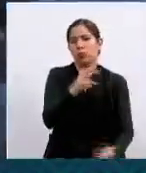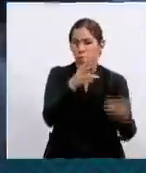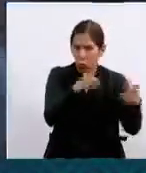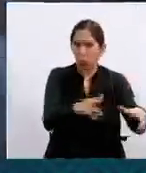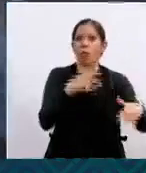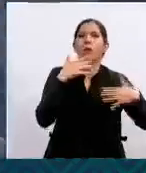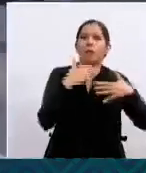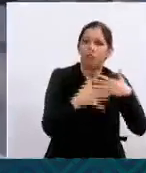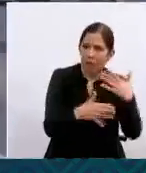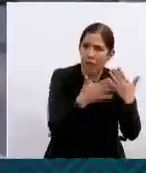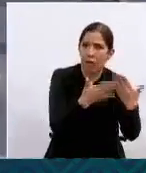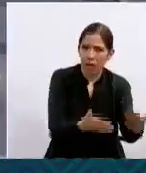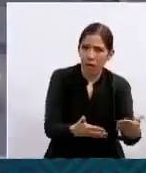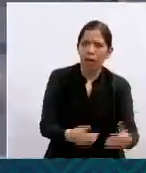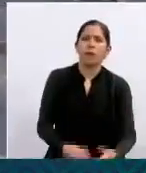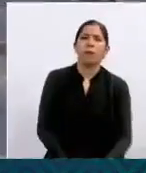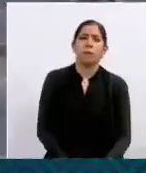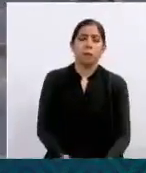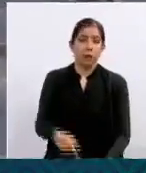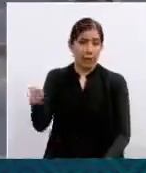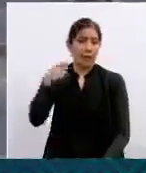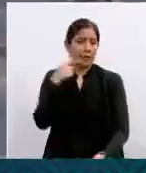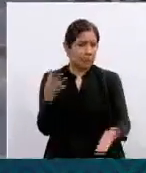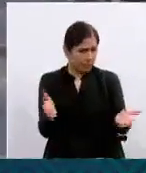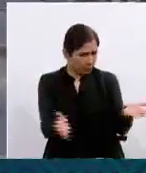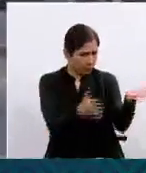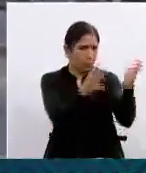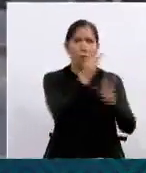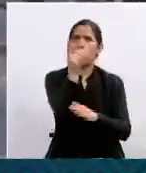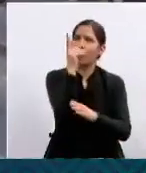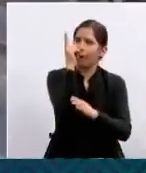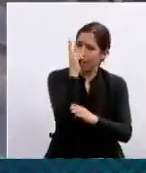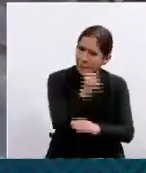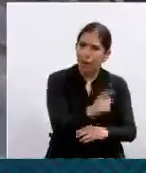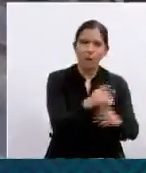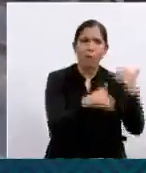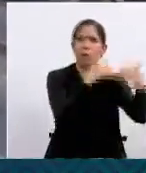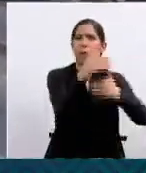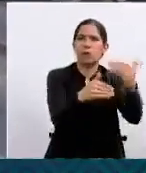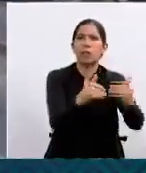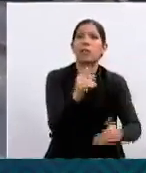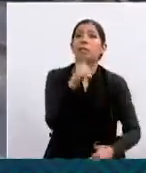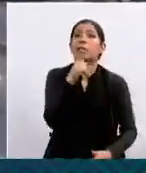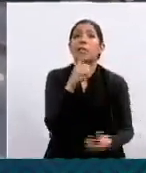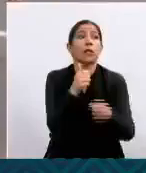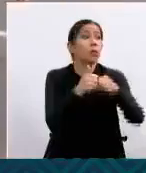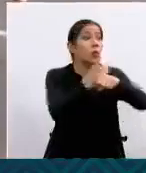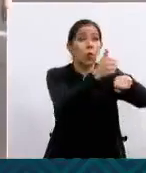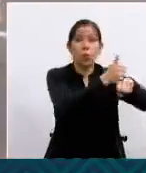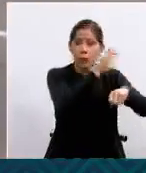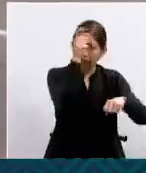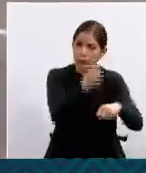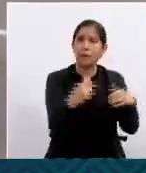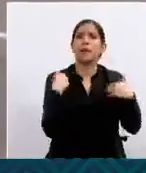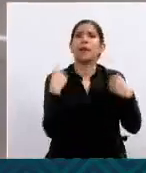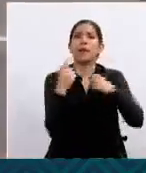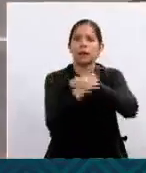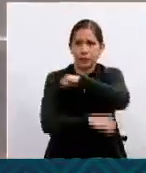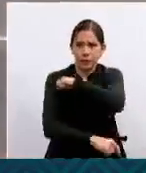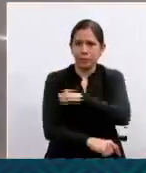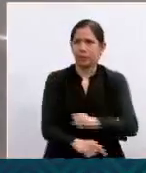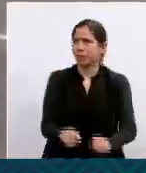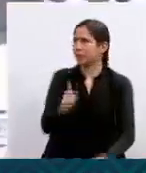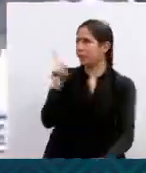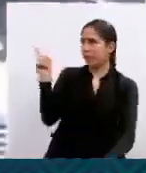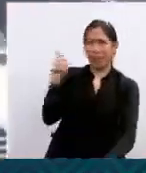impulsar estos procesos y que deben concluir con la condena de quienes resultaren autores por otro lado lamenta que la